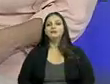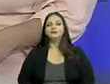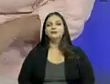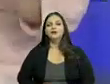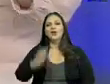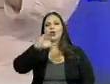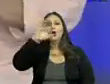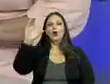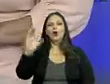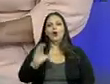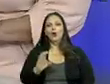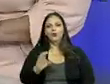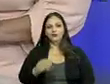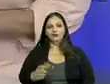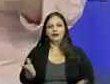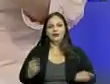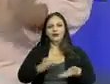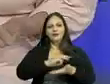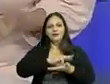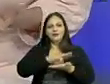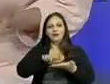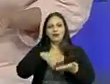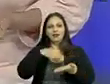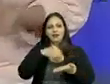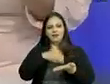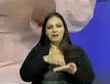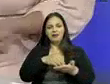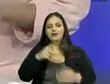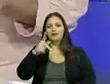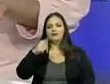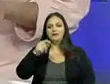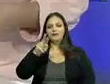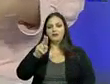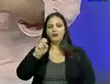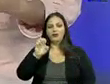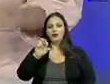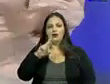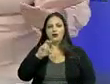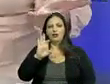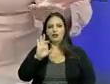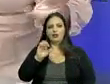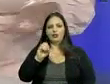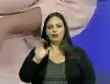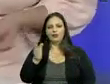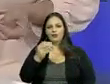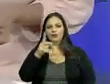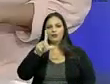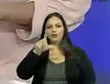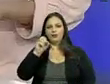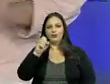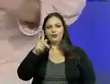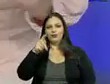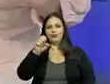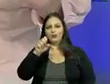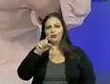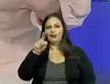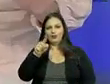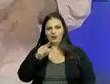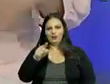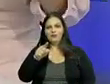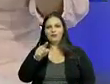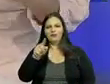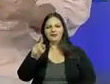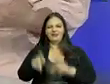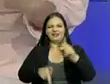del país. Puerto López se prepara para recibir a cientos de turistas que cada año llegan a esta playa para disfrutar de